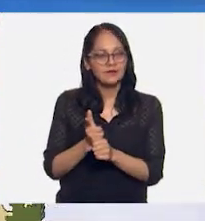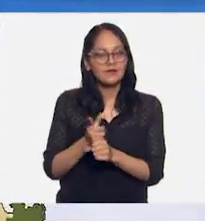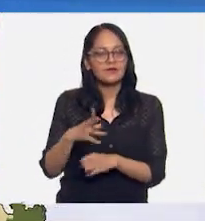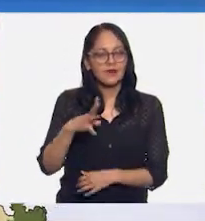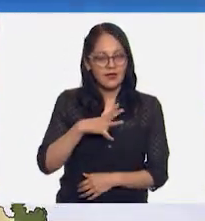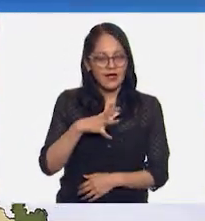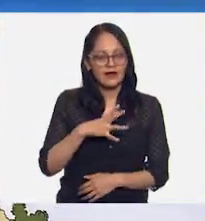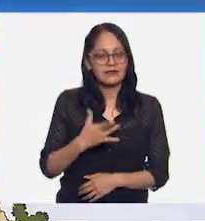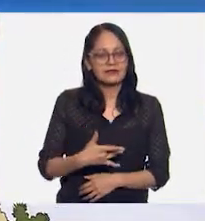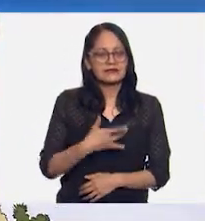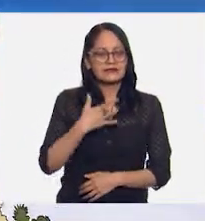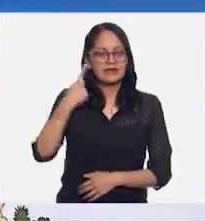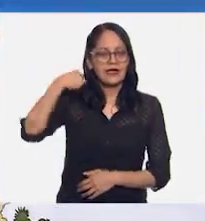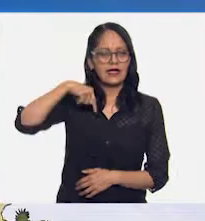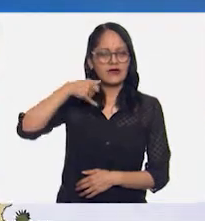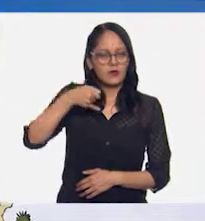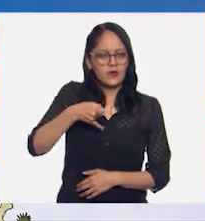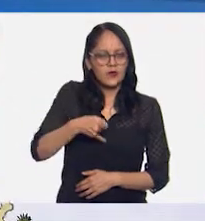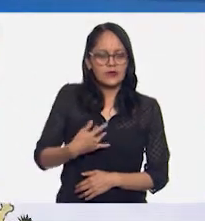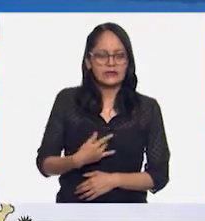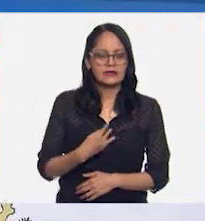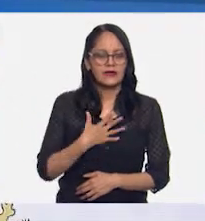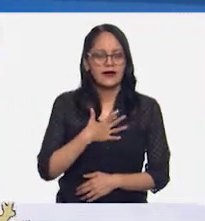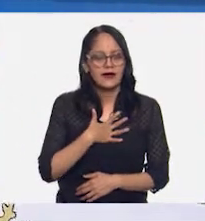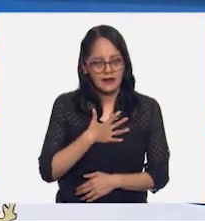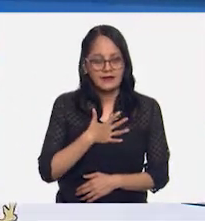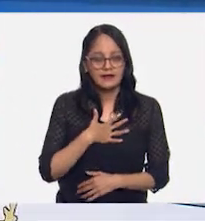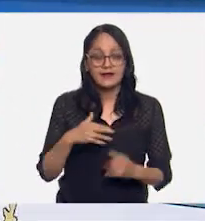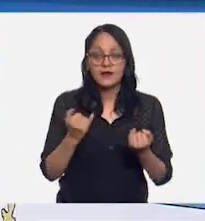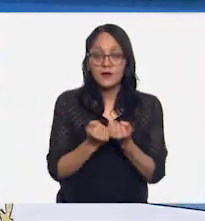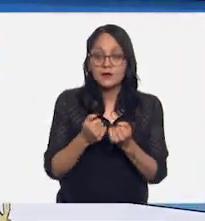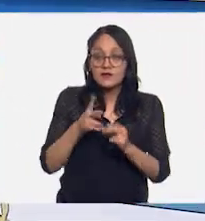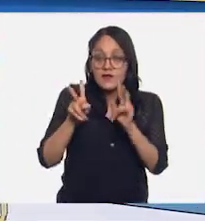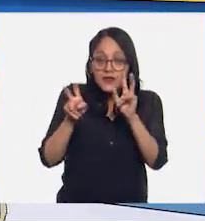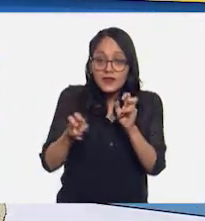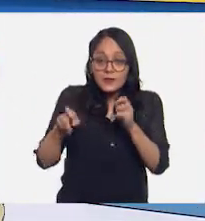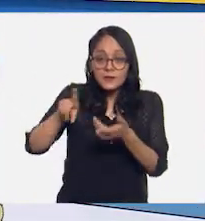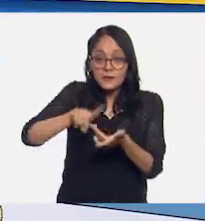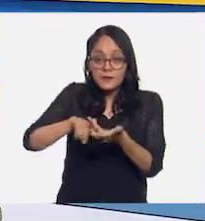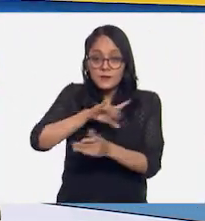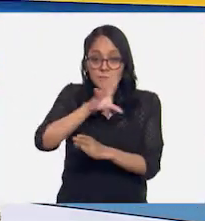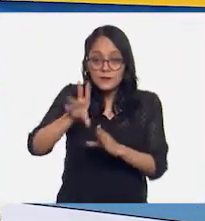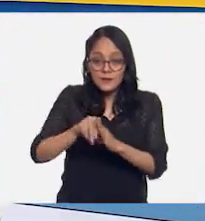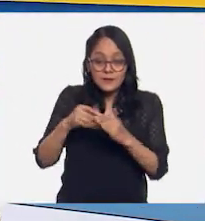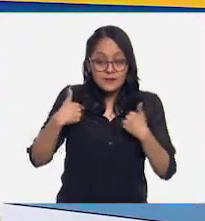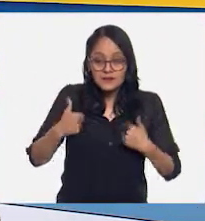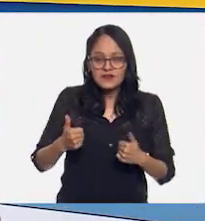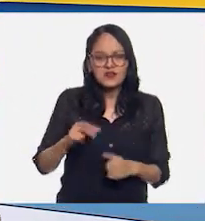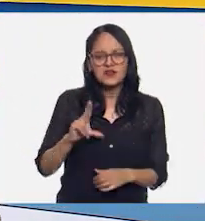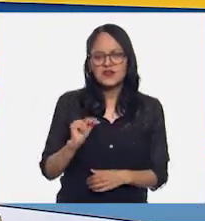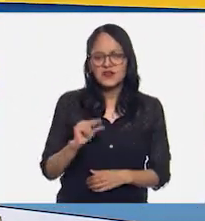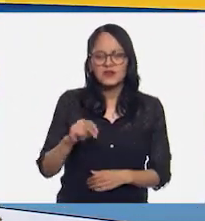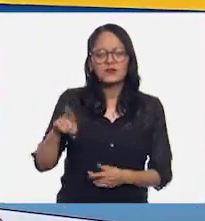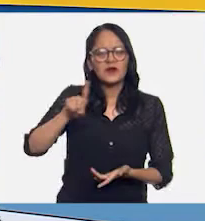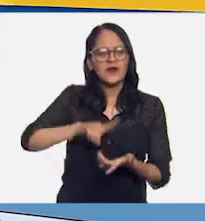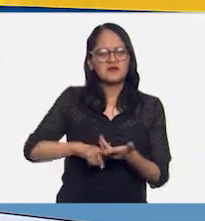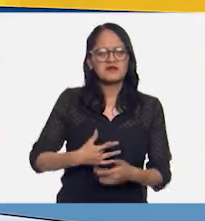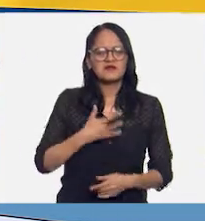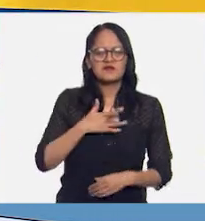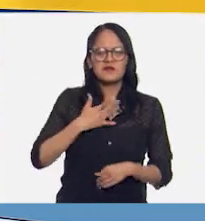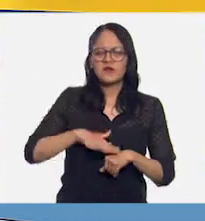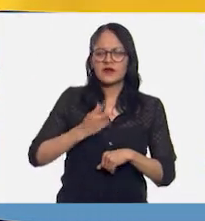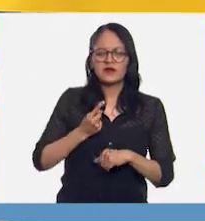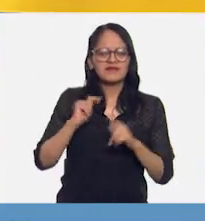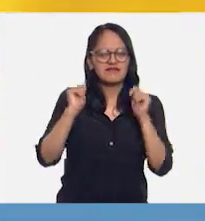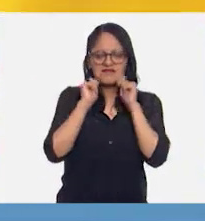vibrar hondo, aunque no siempre entendamos bien a bien qué ocurrió ni por qué nos sentimos como nos sentimos. Y para que este